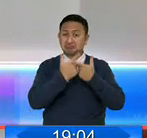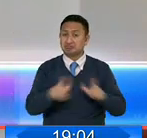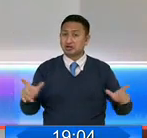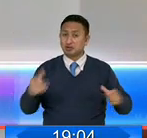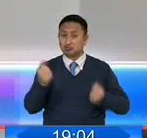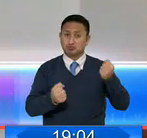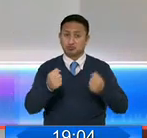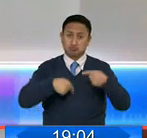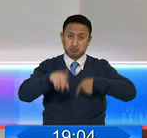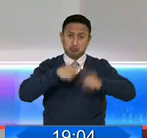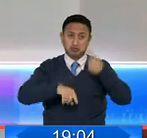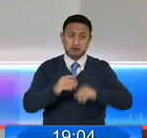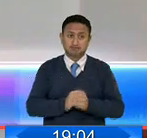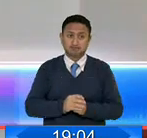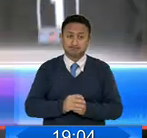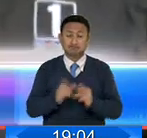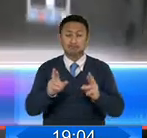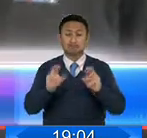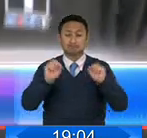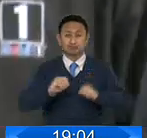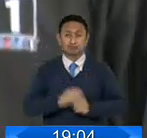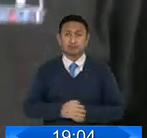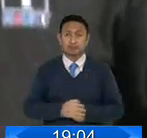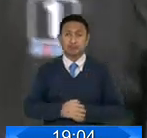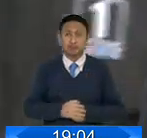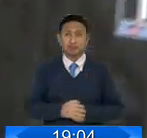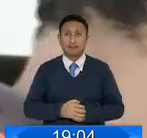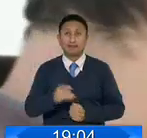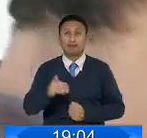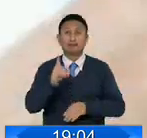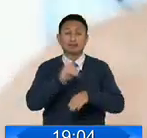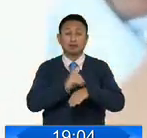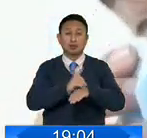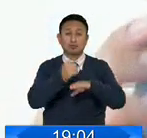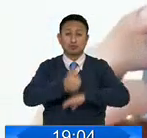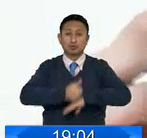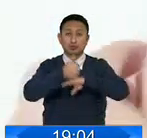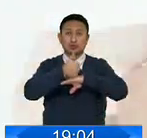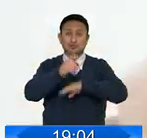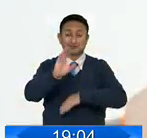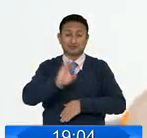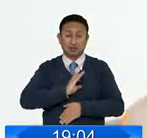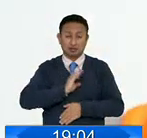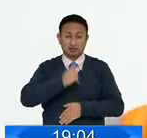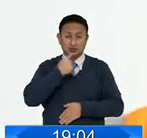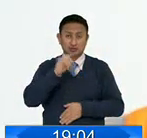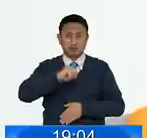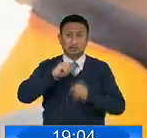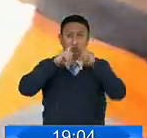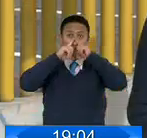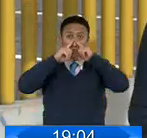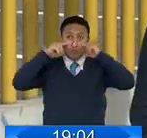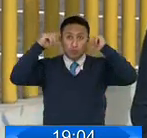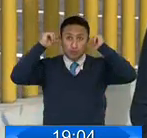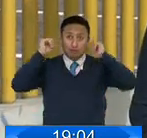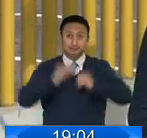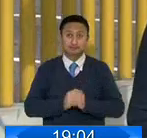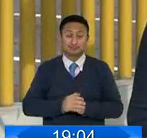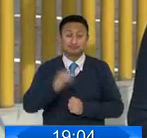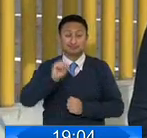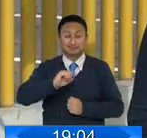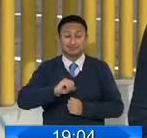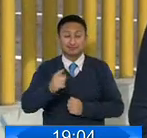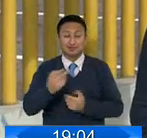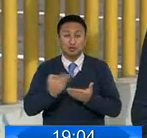dé acogida. La recomendación de médicos, autoridades y expertos es el uso de la mascarilla incluso durante las reuniones